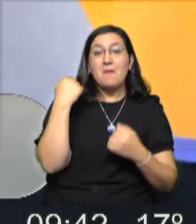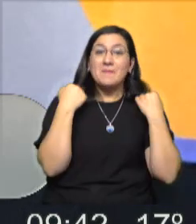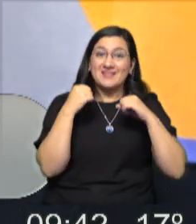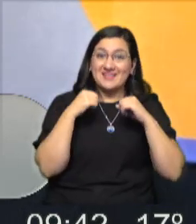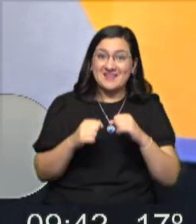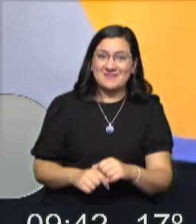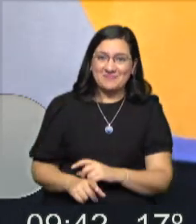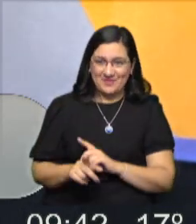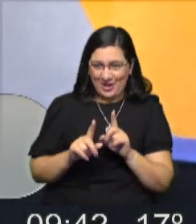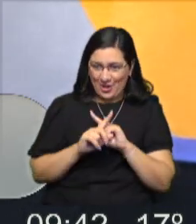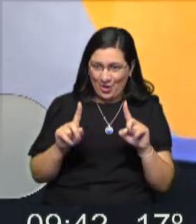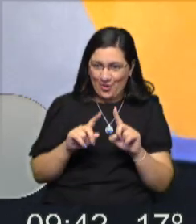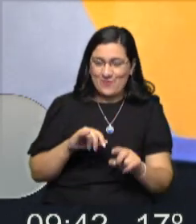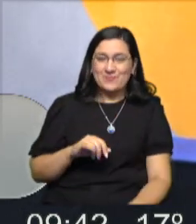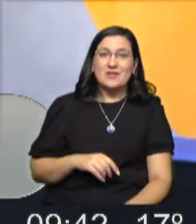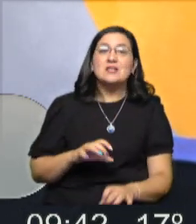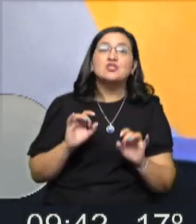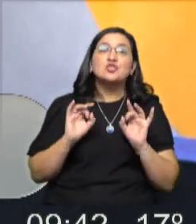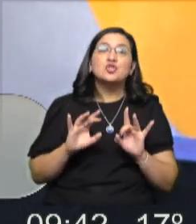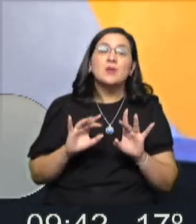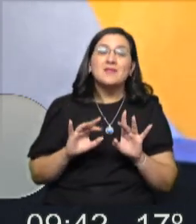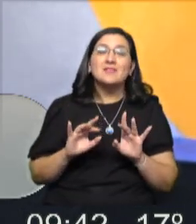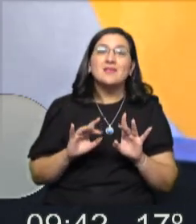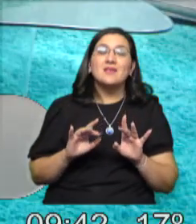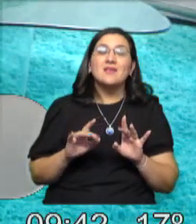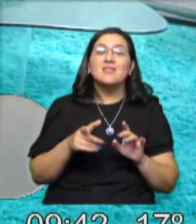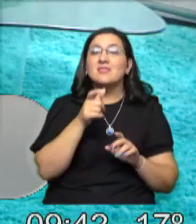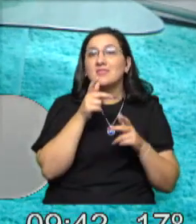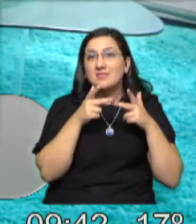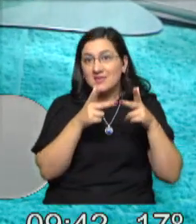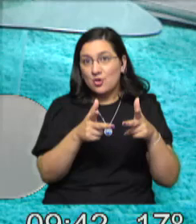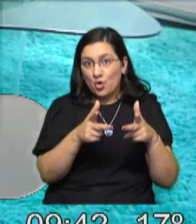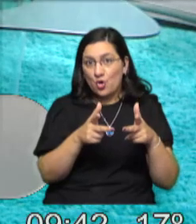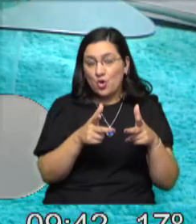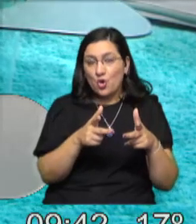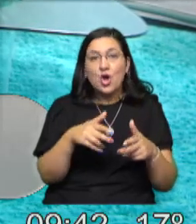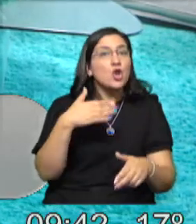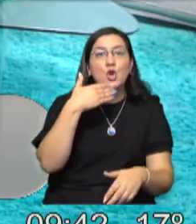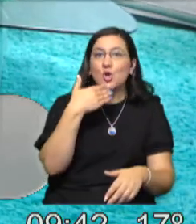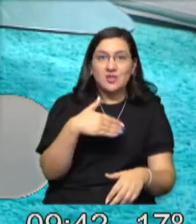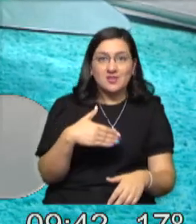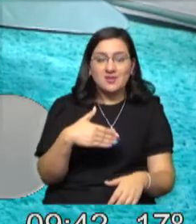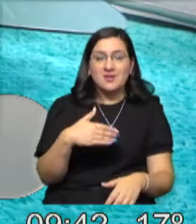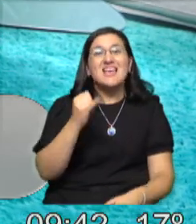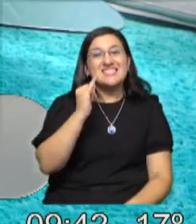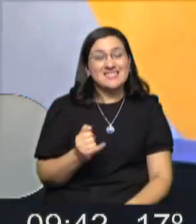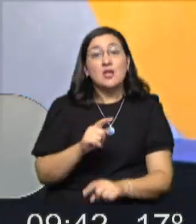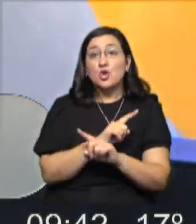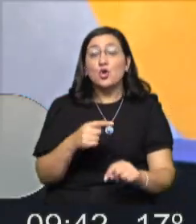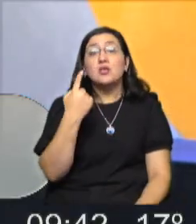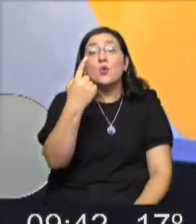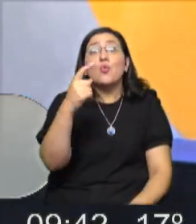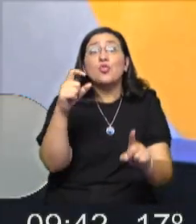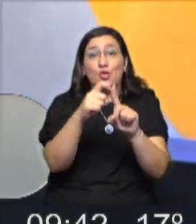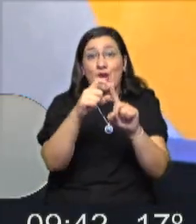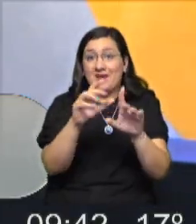Fito. No, yes, no y $1. Eso es lo único que sé. Y I don't know. Y I don't know. Exacto. Pero estuvimos hablando con ella,